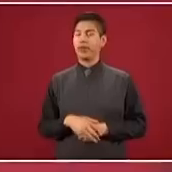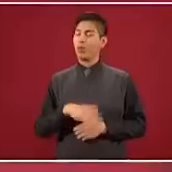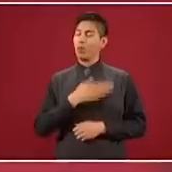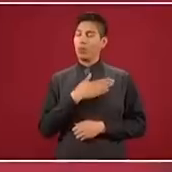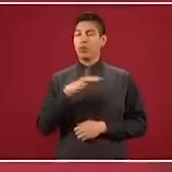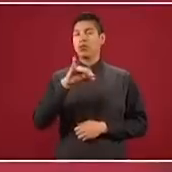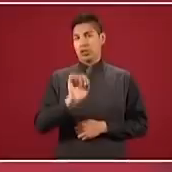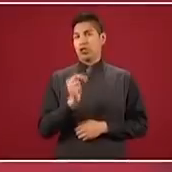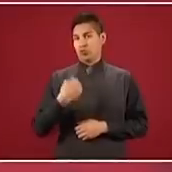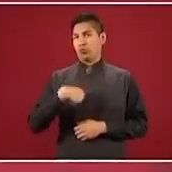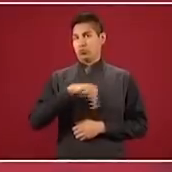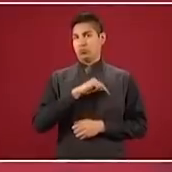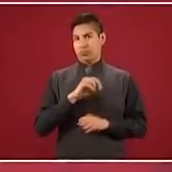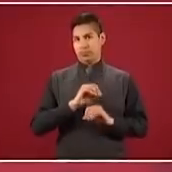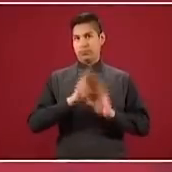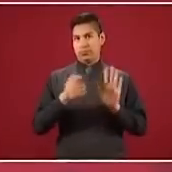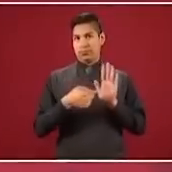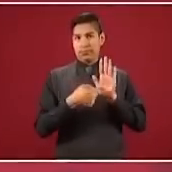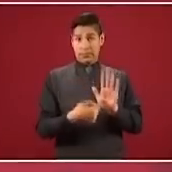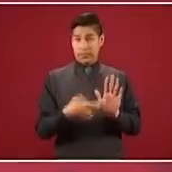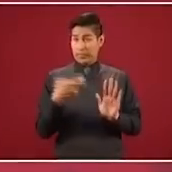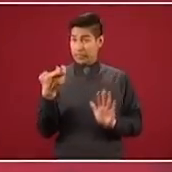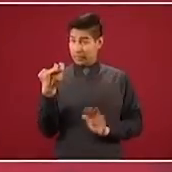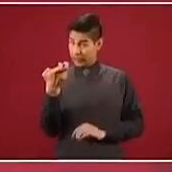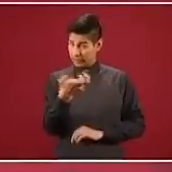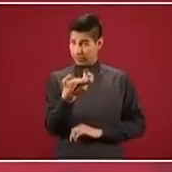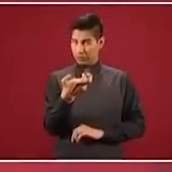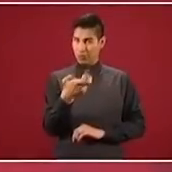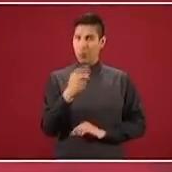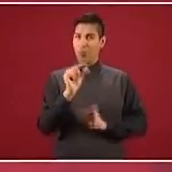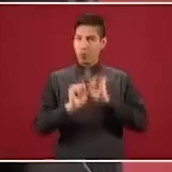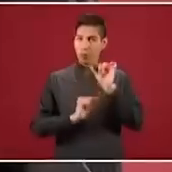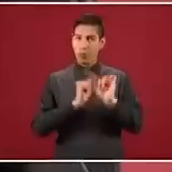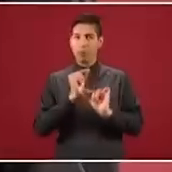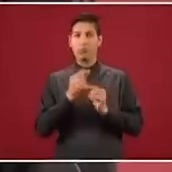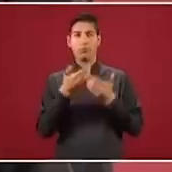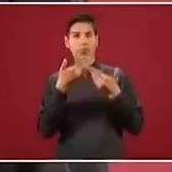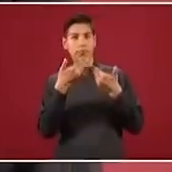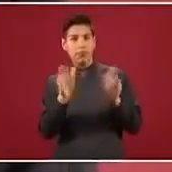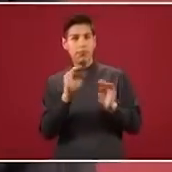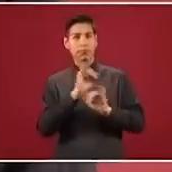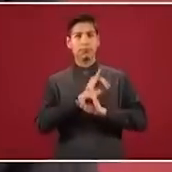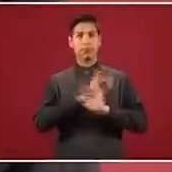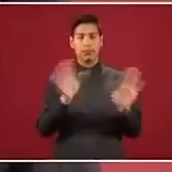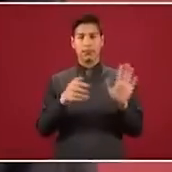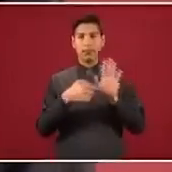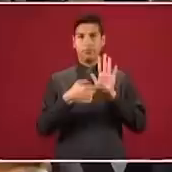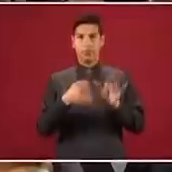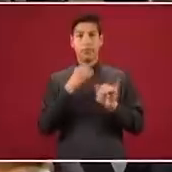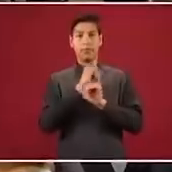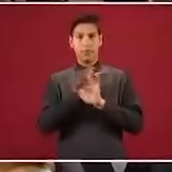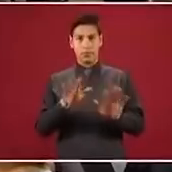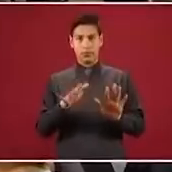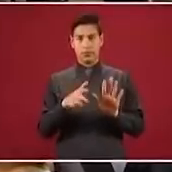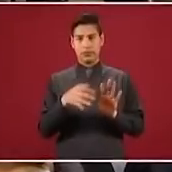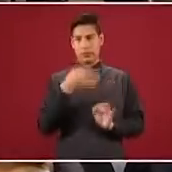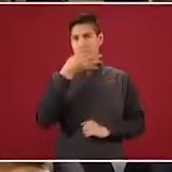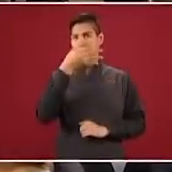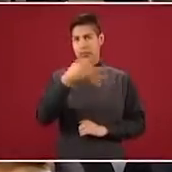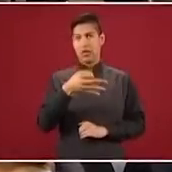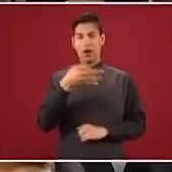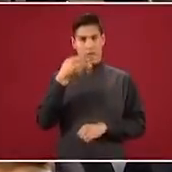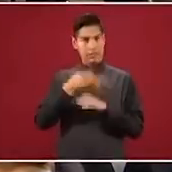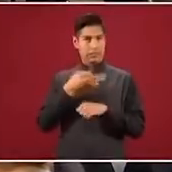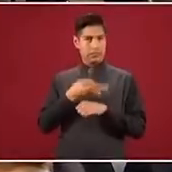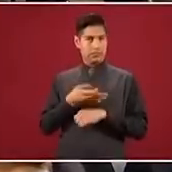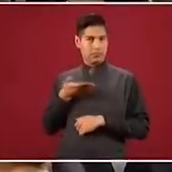transparentando todo, porque la vida pública tiene que ser cada vez más pública, que Hugo nos haga